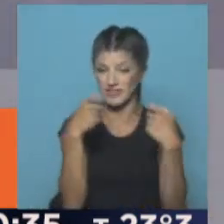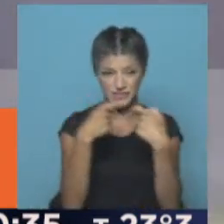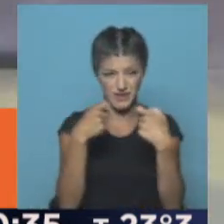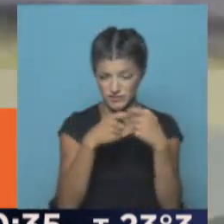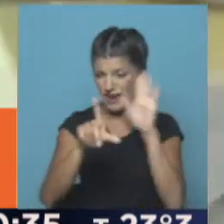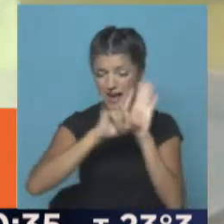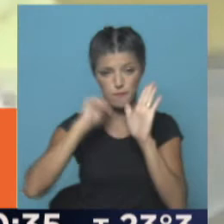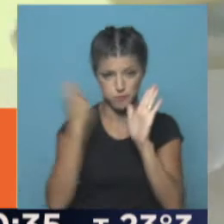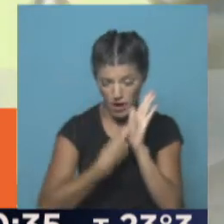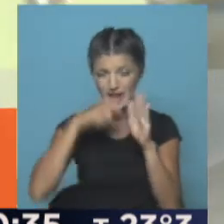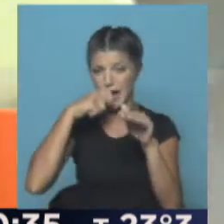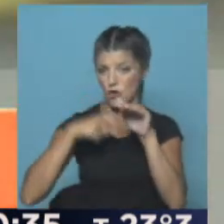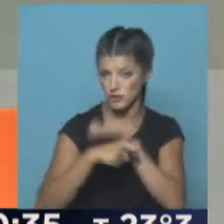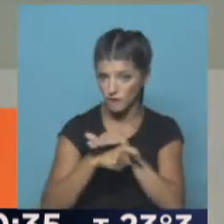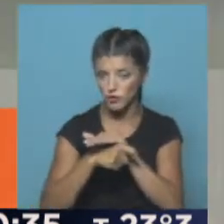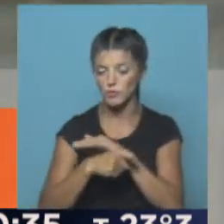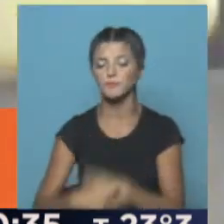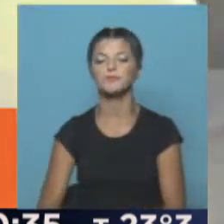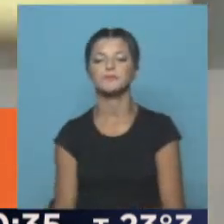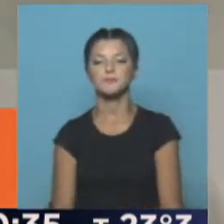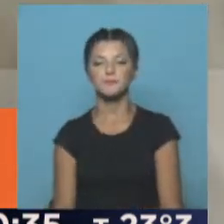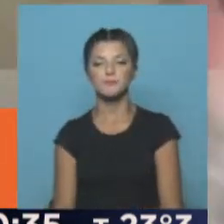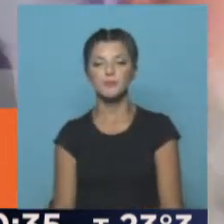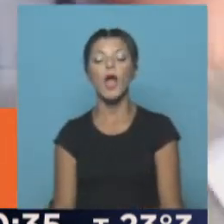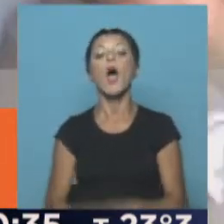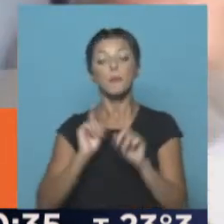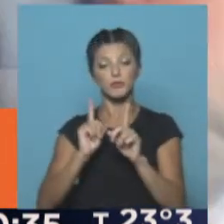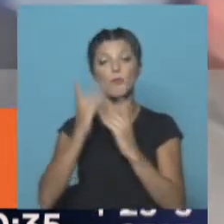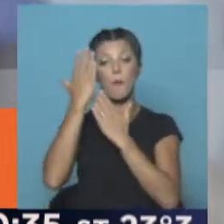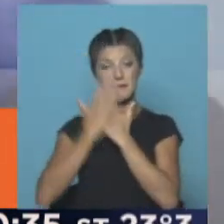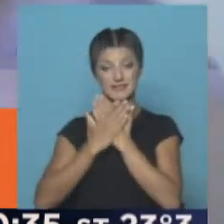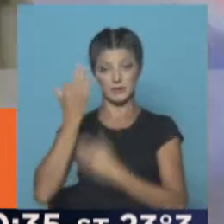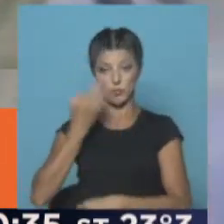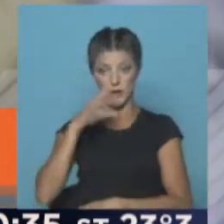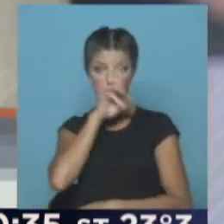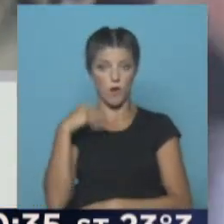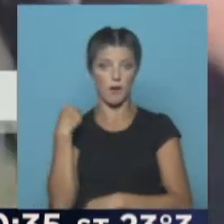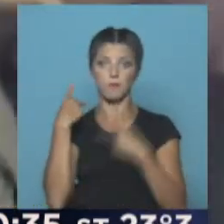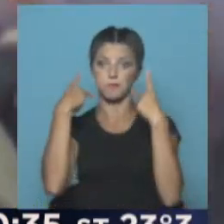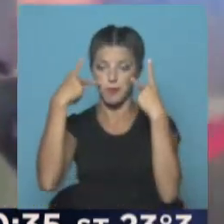narcotráfico. Por el alcance del operativo viajó a Corrientes la ministra de Seguridad, Patricia Bullrich.